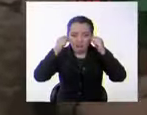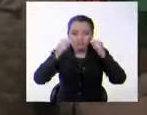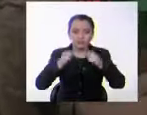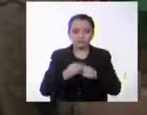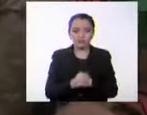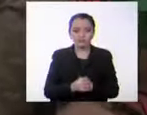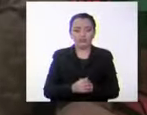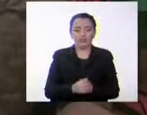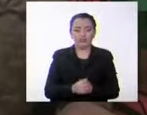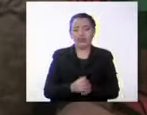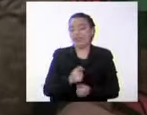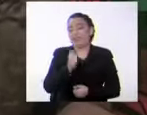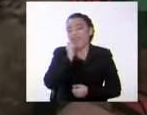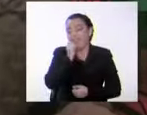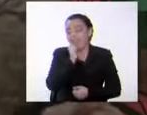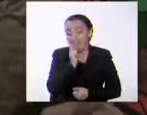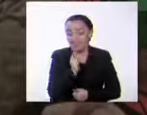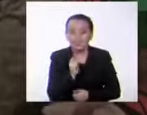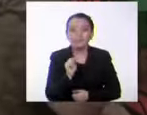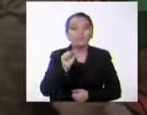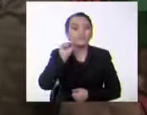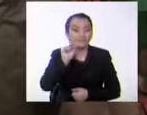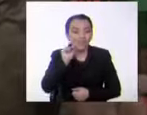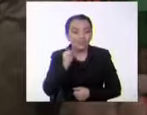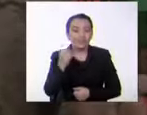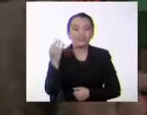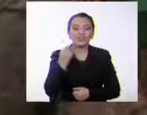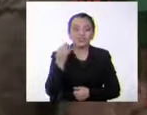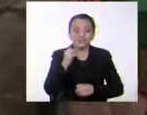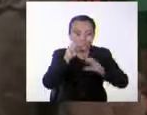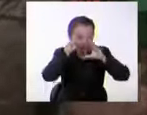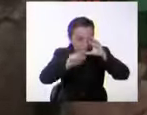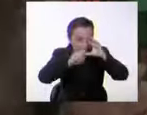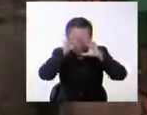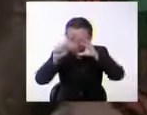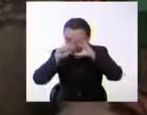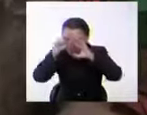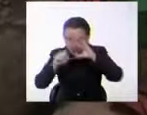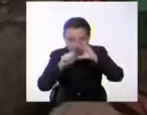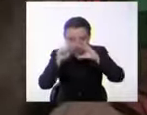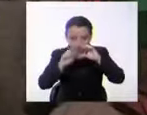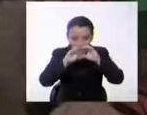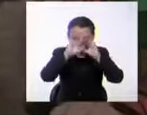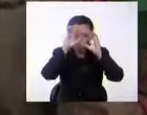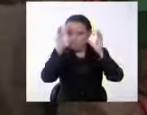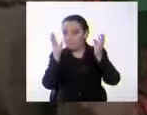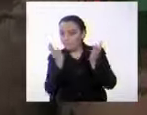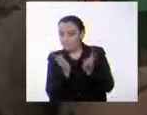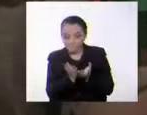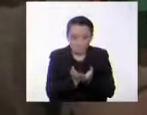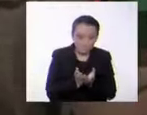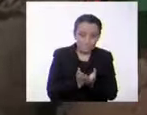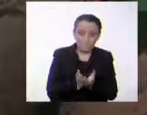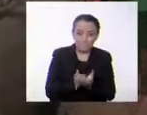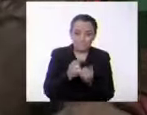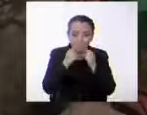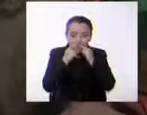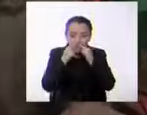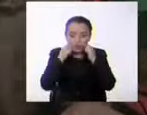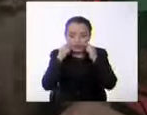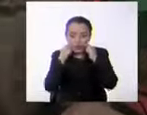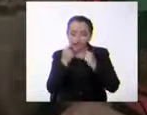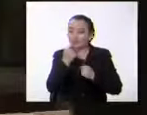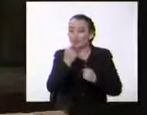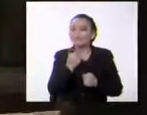un animal digno de documentar para el maravilloso mundo animal de Max